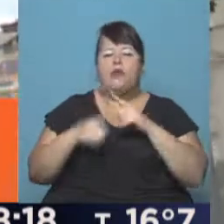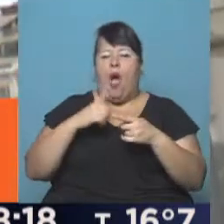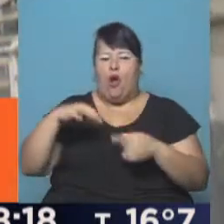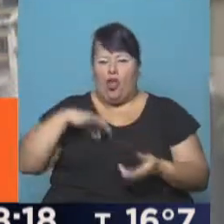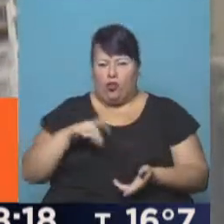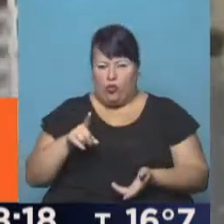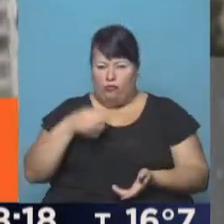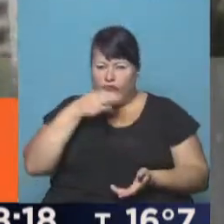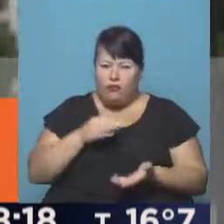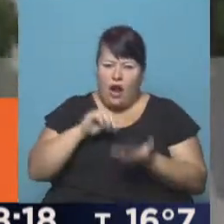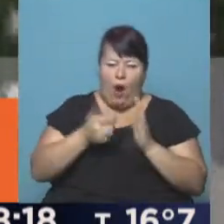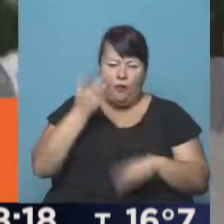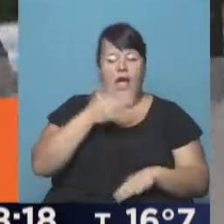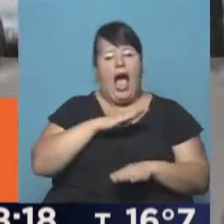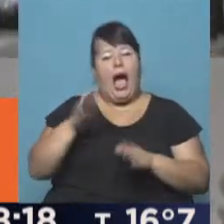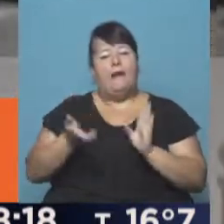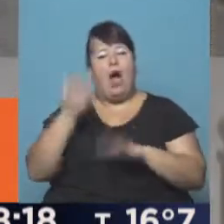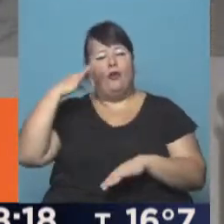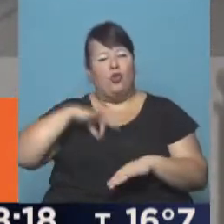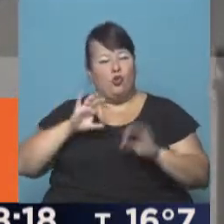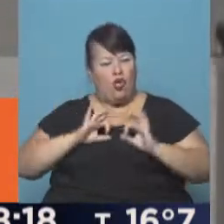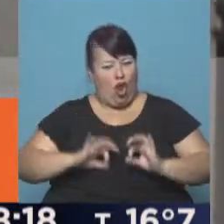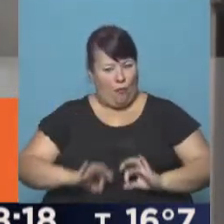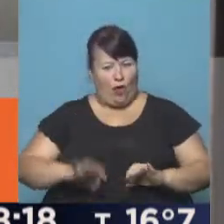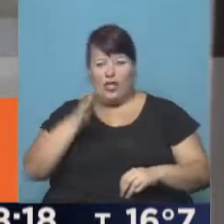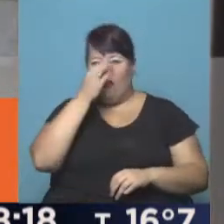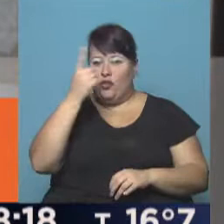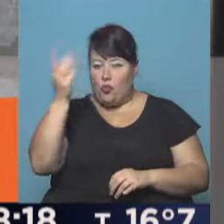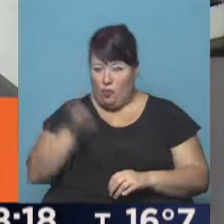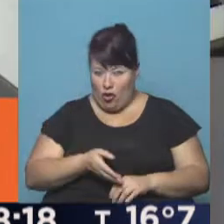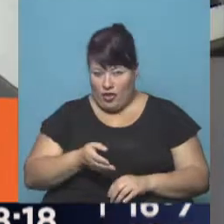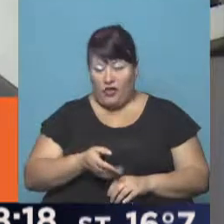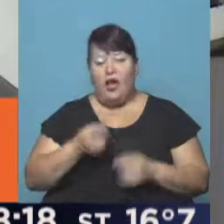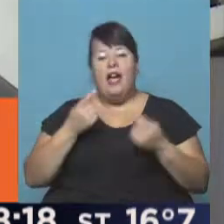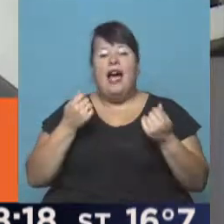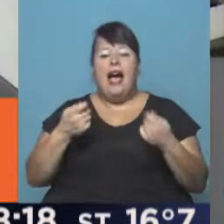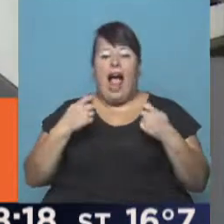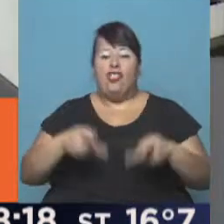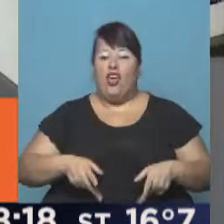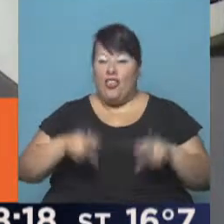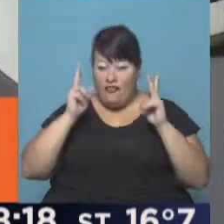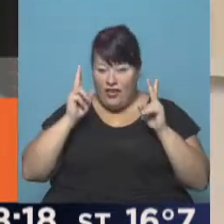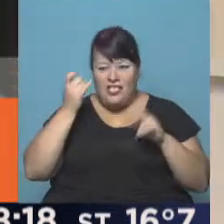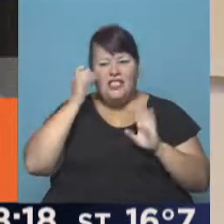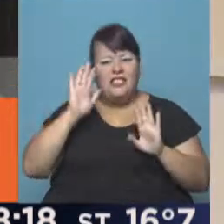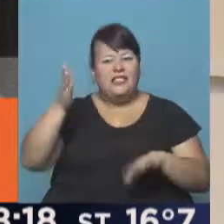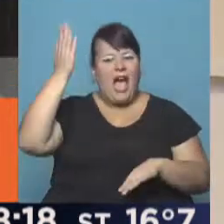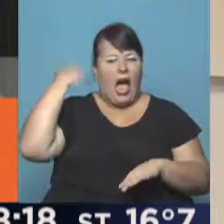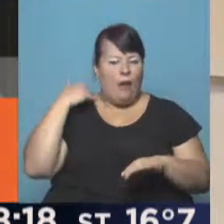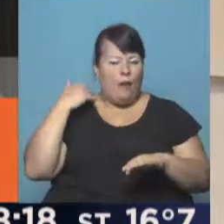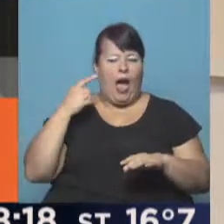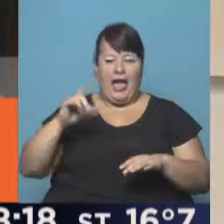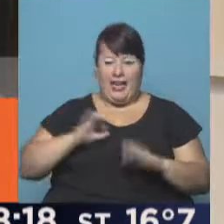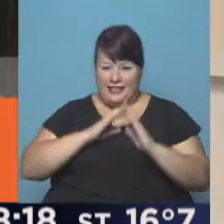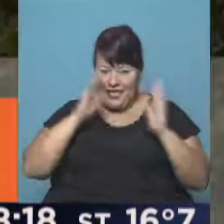más allá del aumento salarial de los encargados del 21% el costo para los edificios ya había sido alcanzado